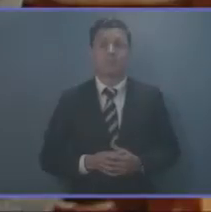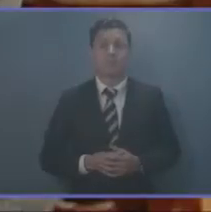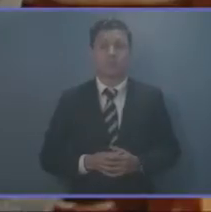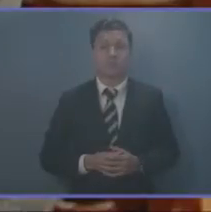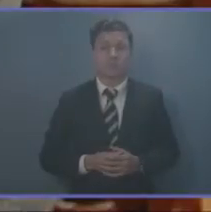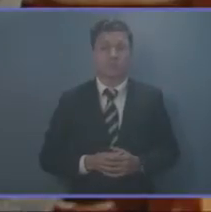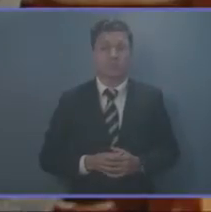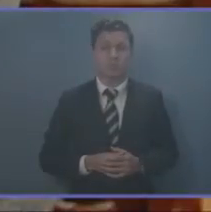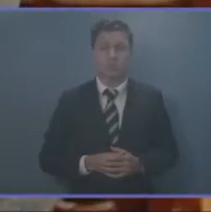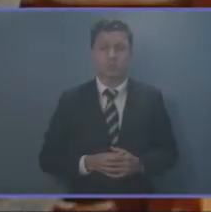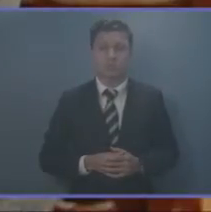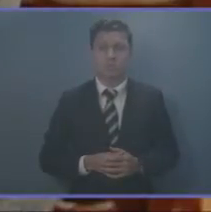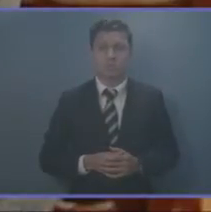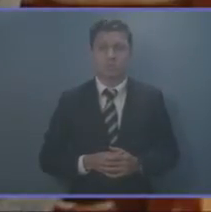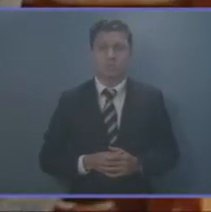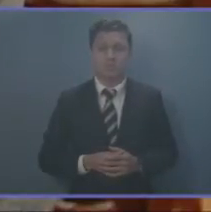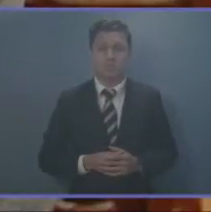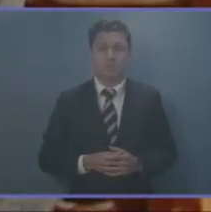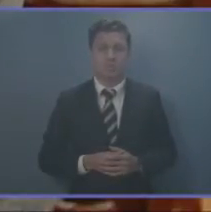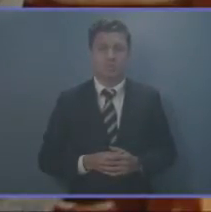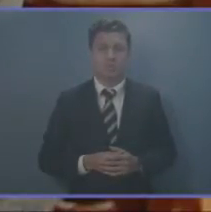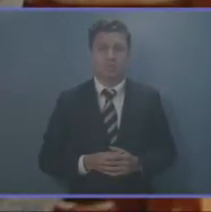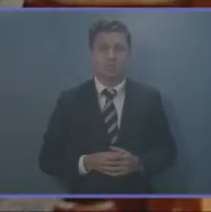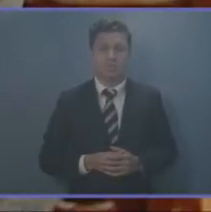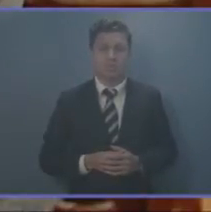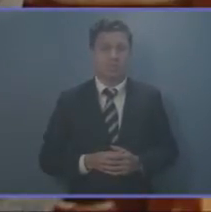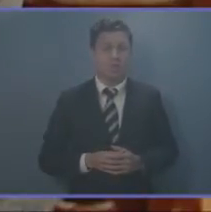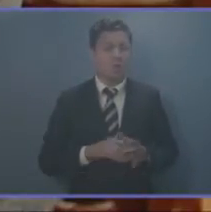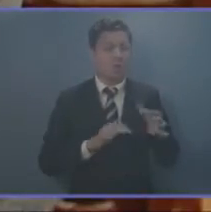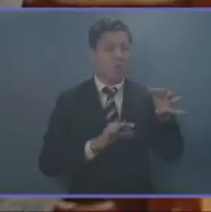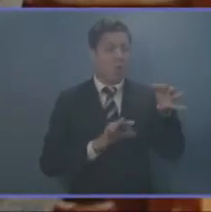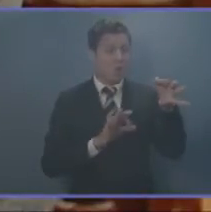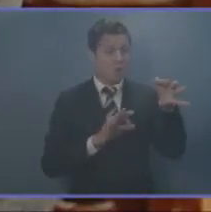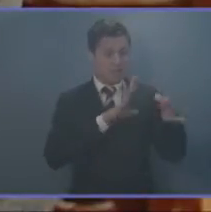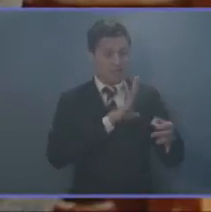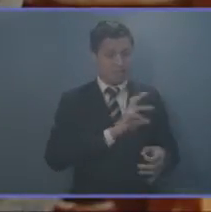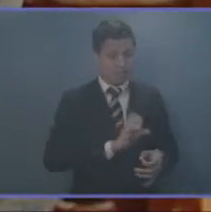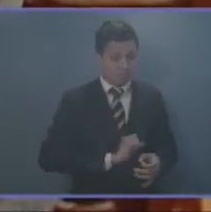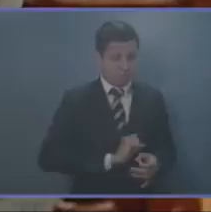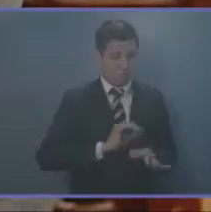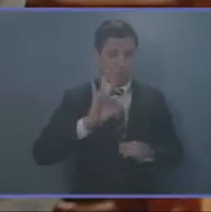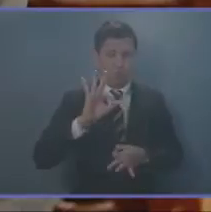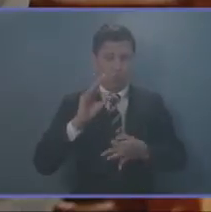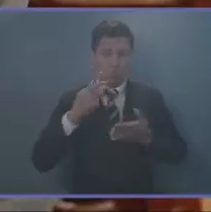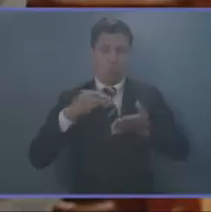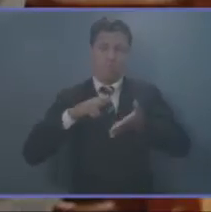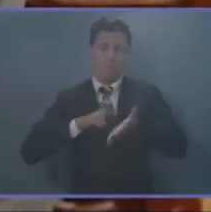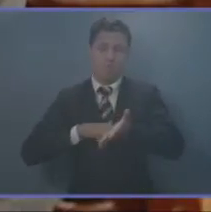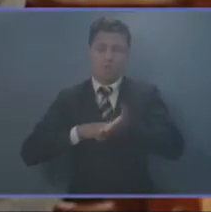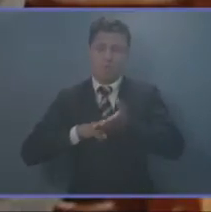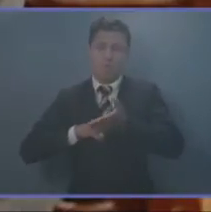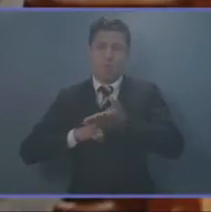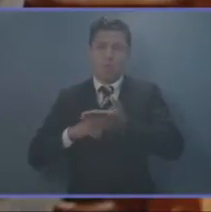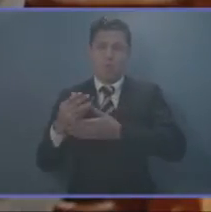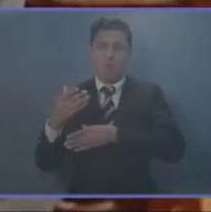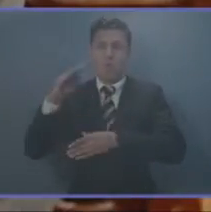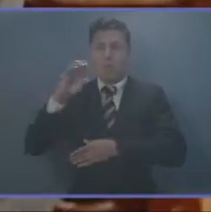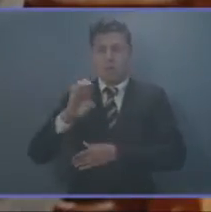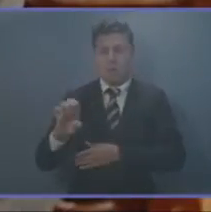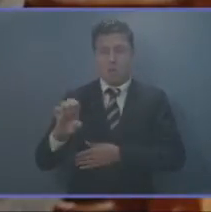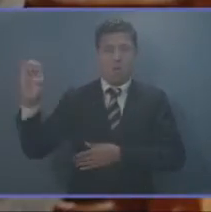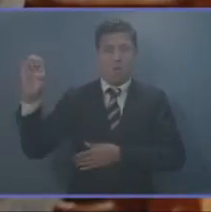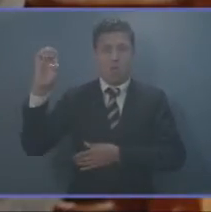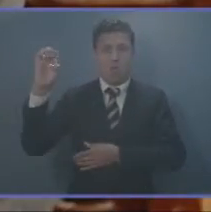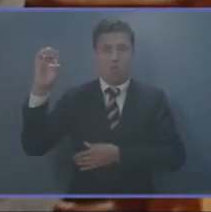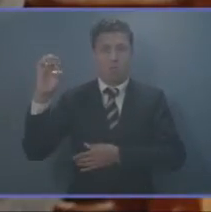$281,764 de los Estados Unidos de América, provenientes del convenio de cooperación financiera no reembolsable suscrito